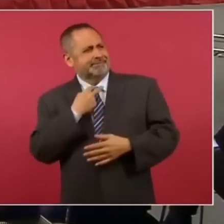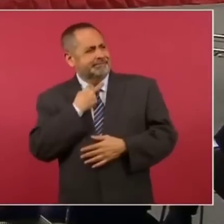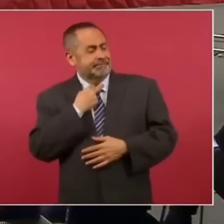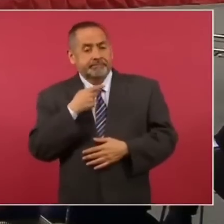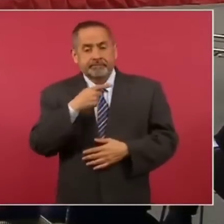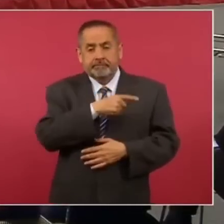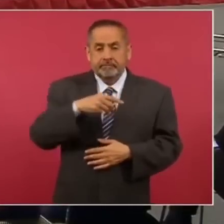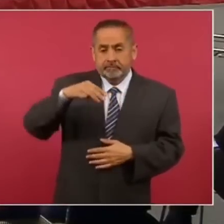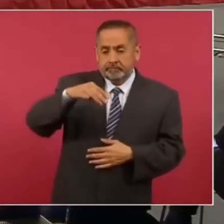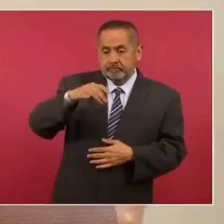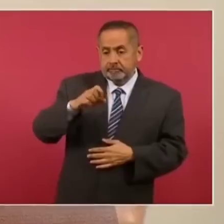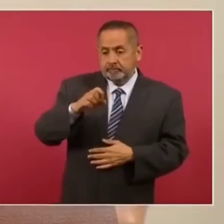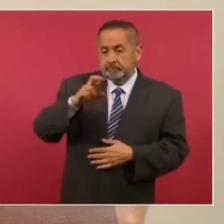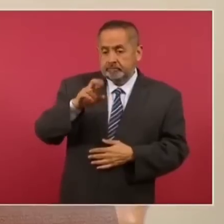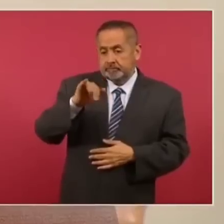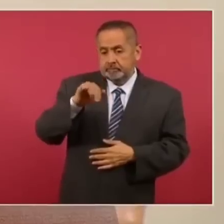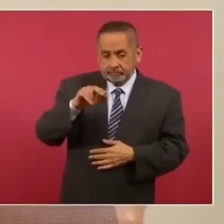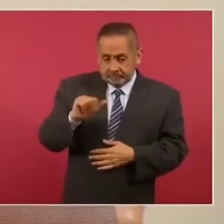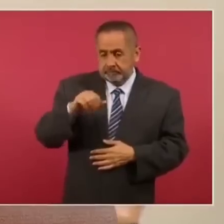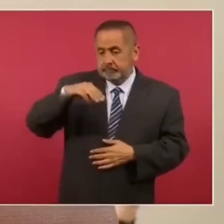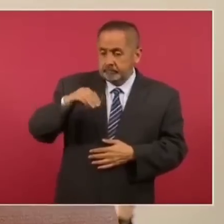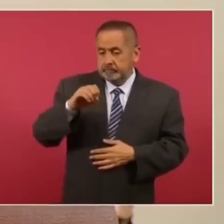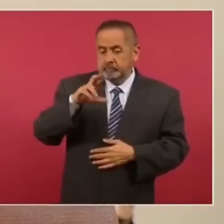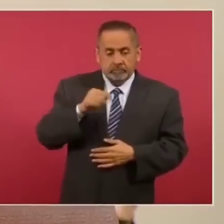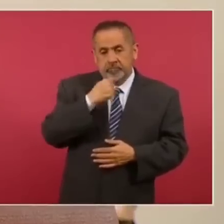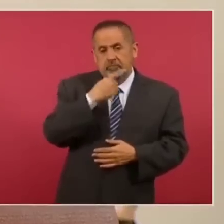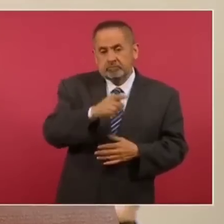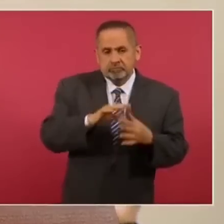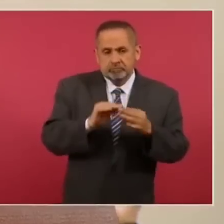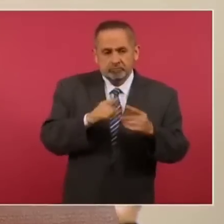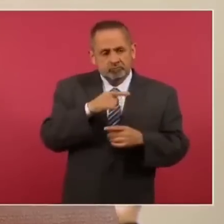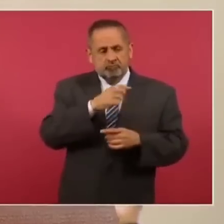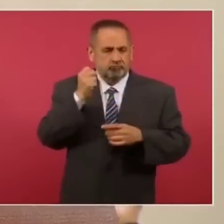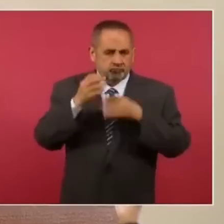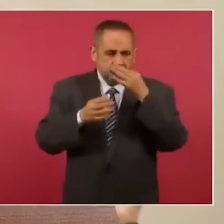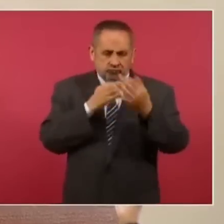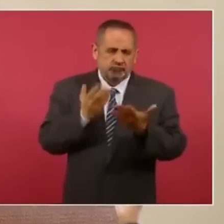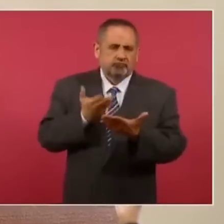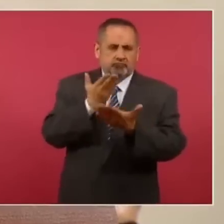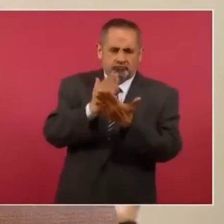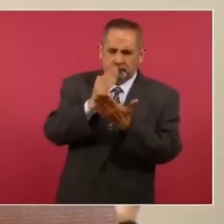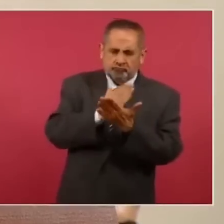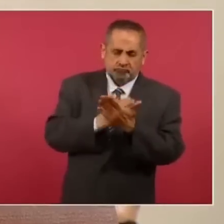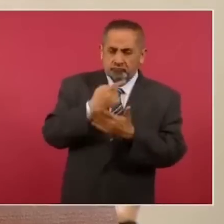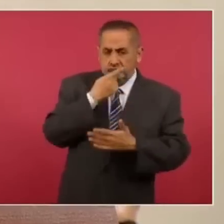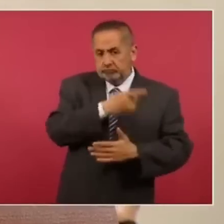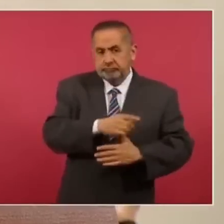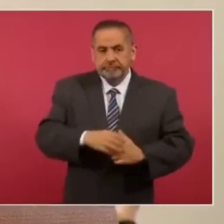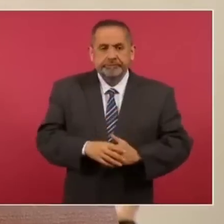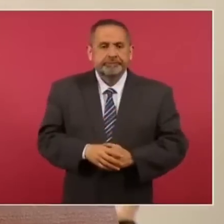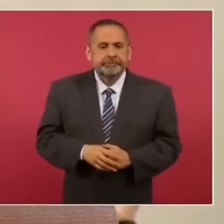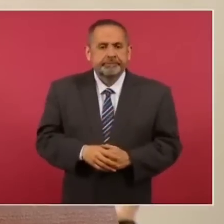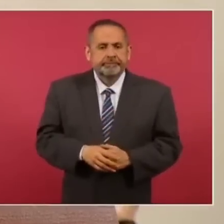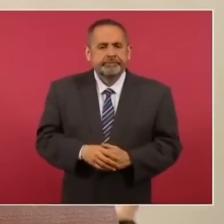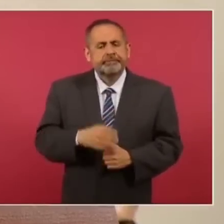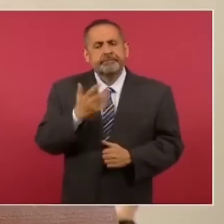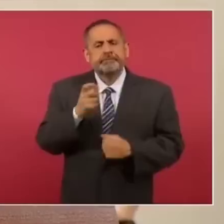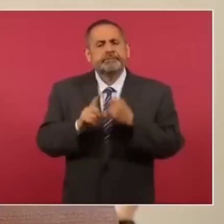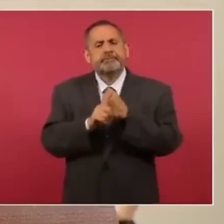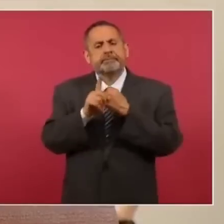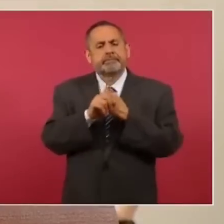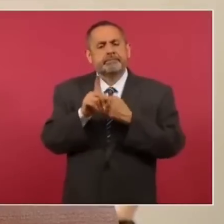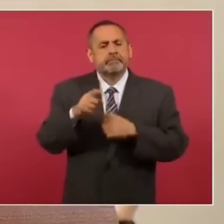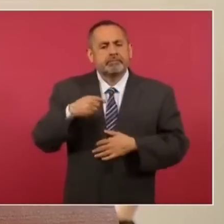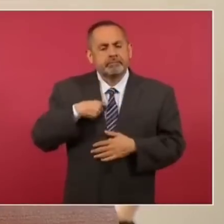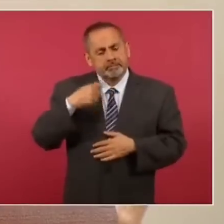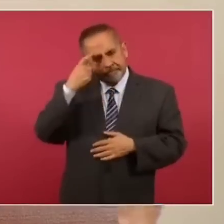Mora redactó, él pues, fue el ponente. Este es el problema que tenemos. Yo